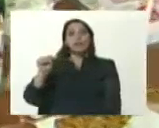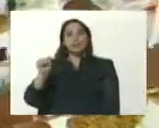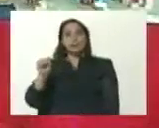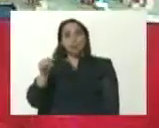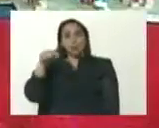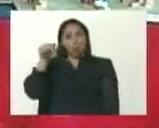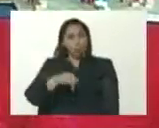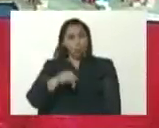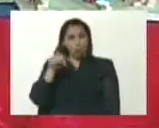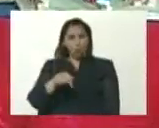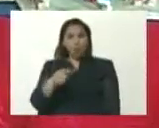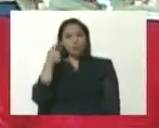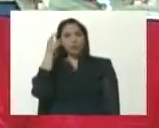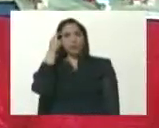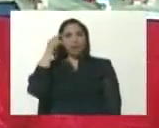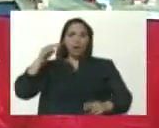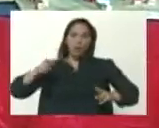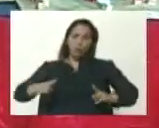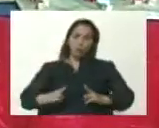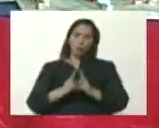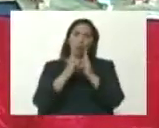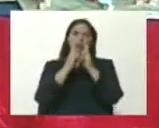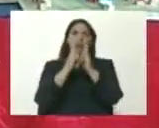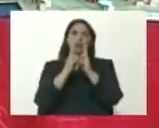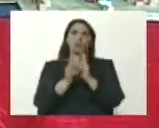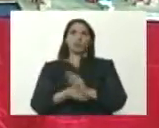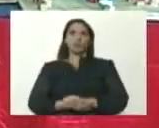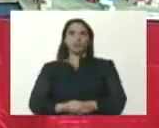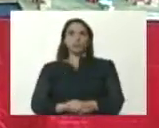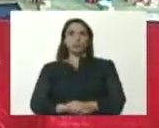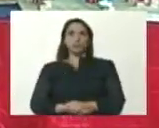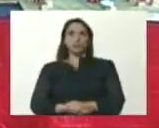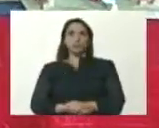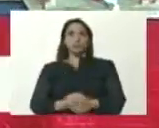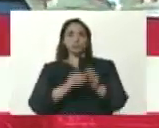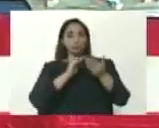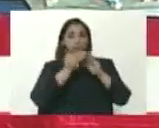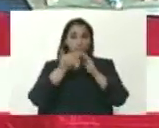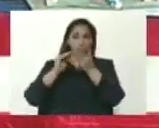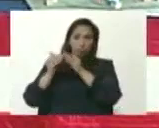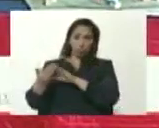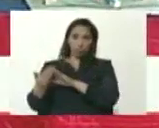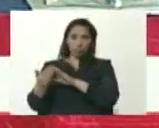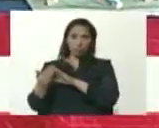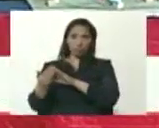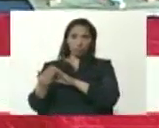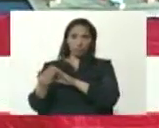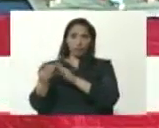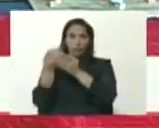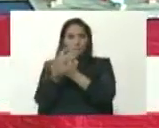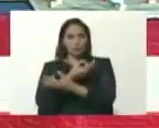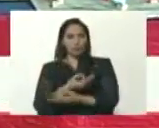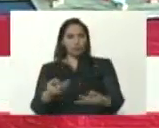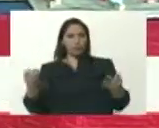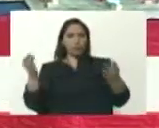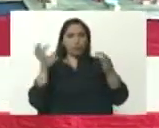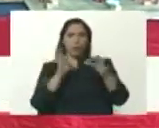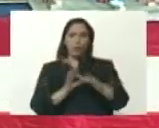sido el día del encuentro en las comunidades, en perfecta